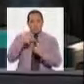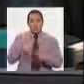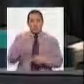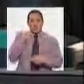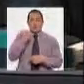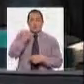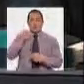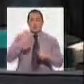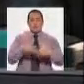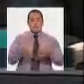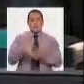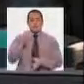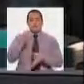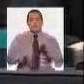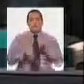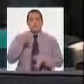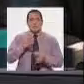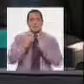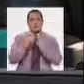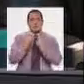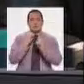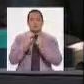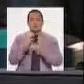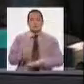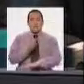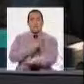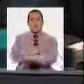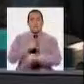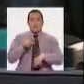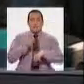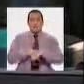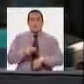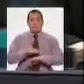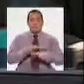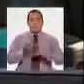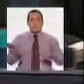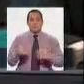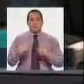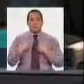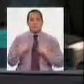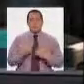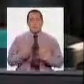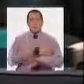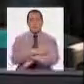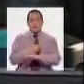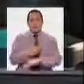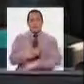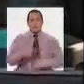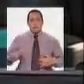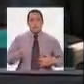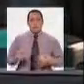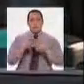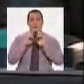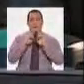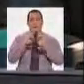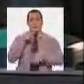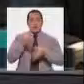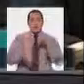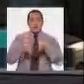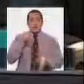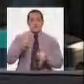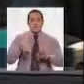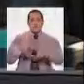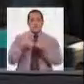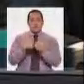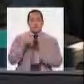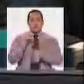que el Poder Judicial resuelva antes de la fecha de término que teníamos como Estado para contestar la demanda. La